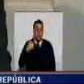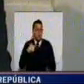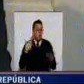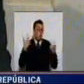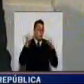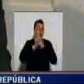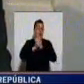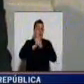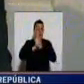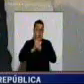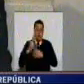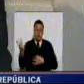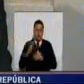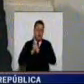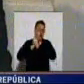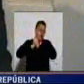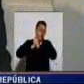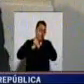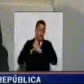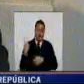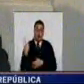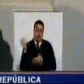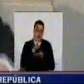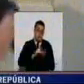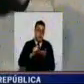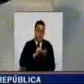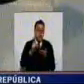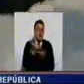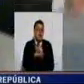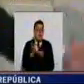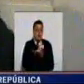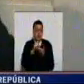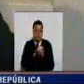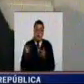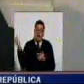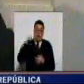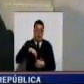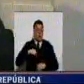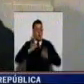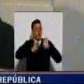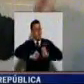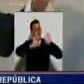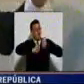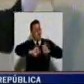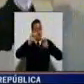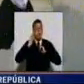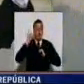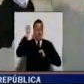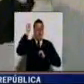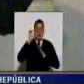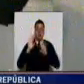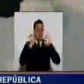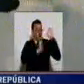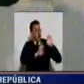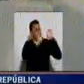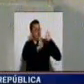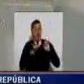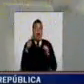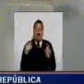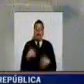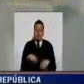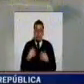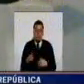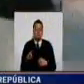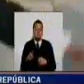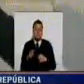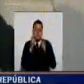de que son amiguísimos, que escribieron un libro juntos. Aquí lo trajo a defender sus políticas, pero además aquí hubo un pequeño escándalo, no fue a más porque